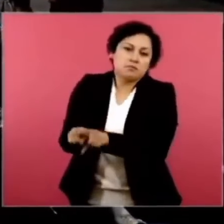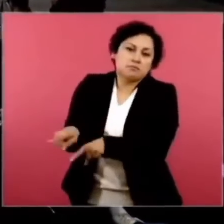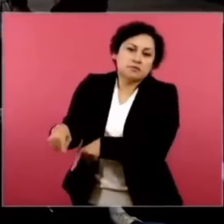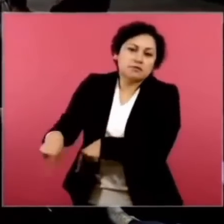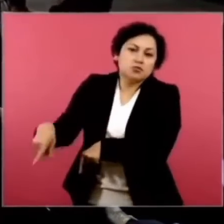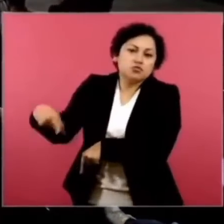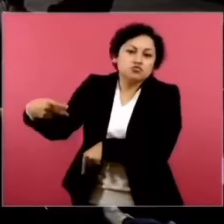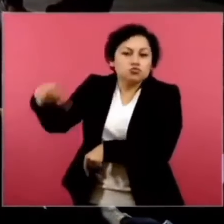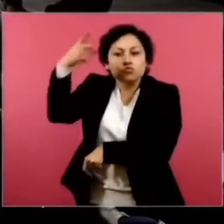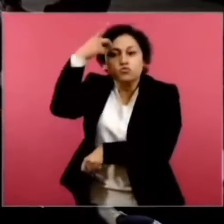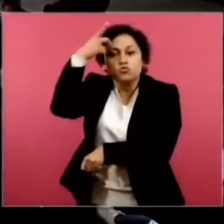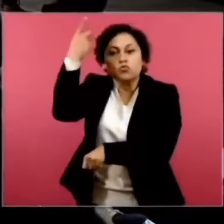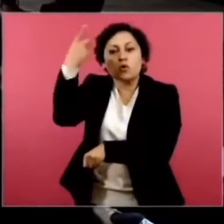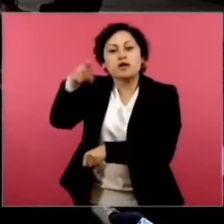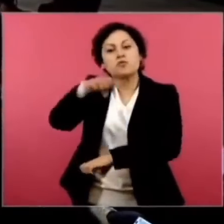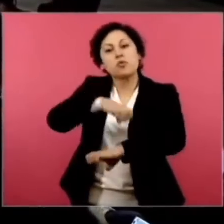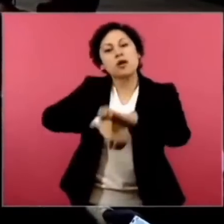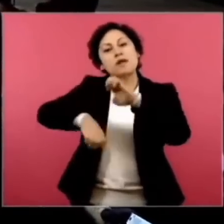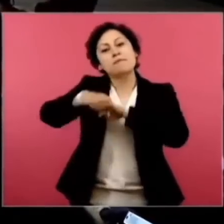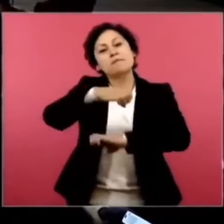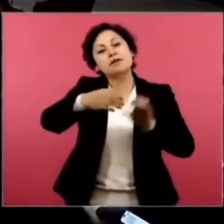Venden desde un tornillo